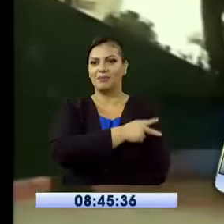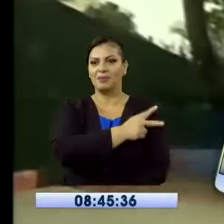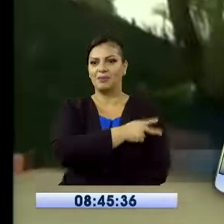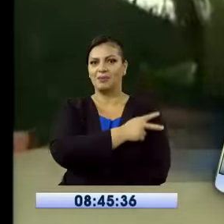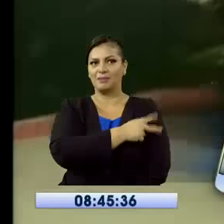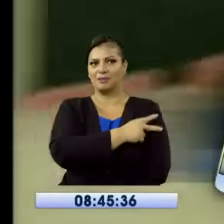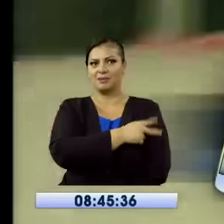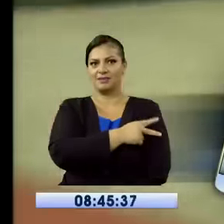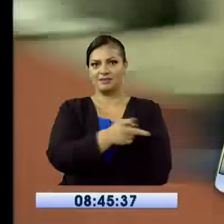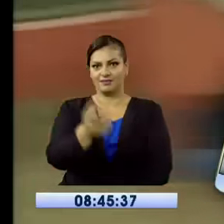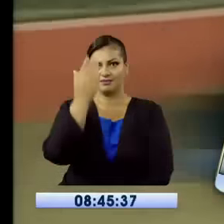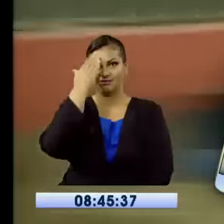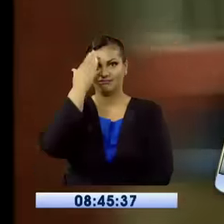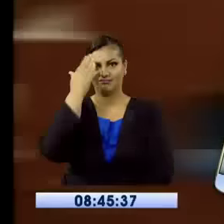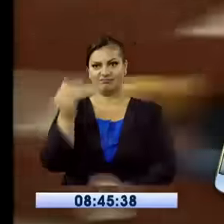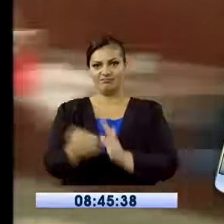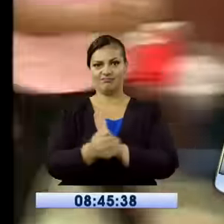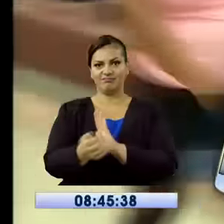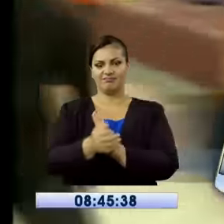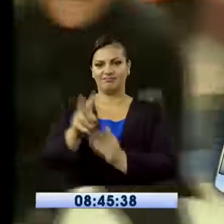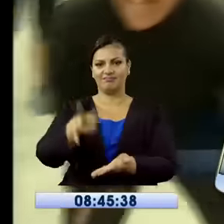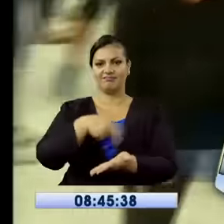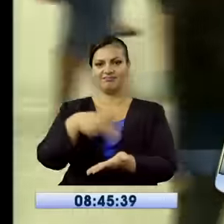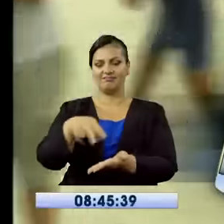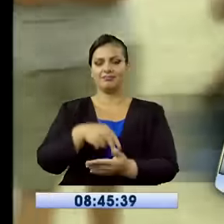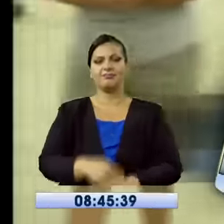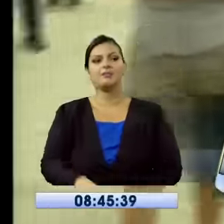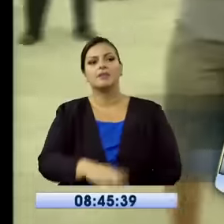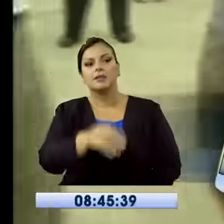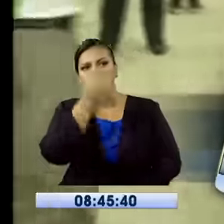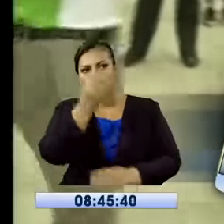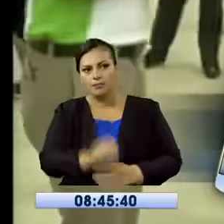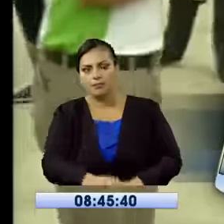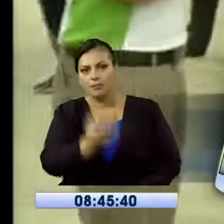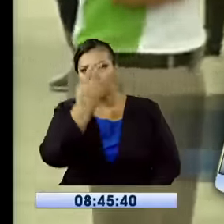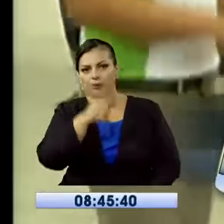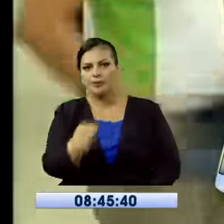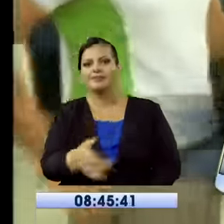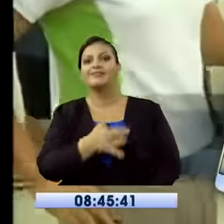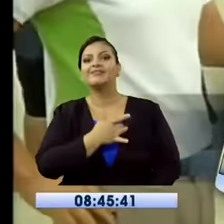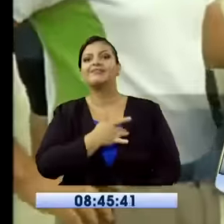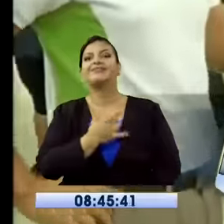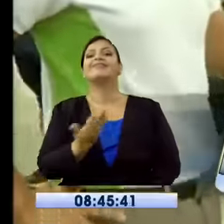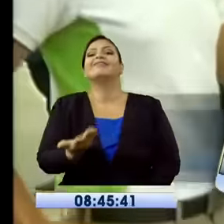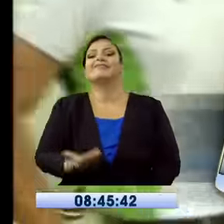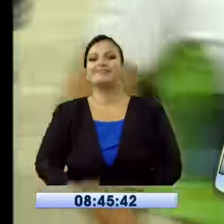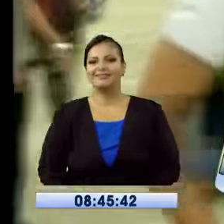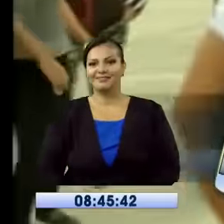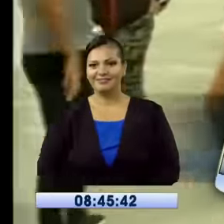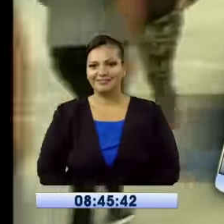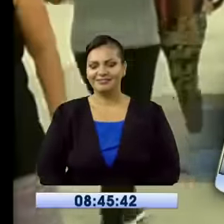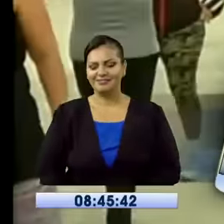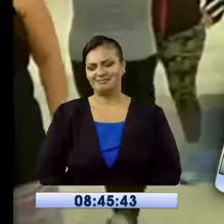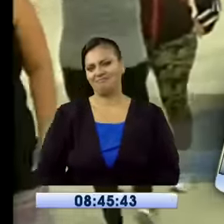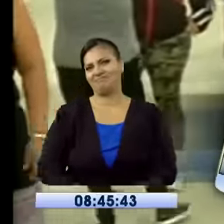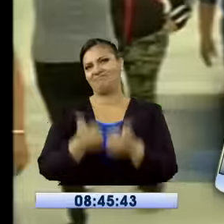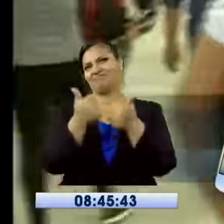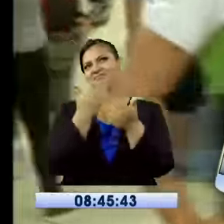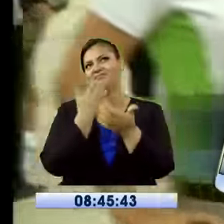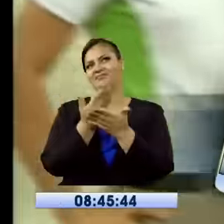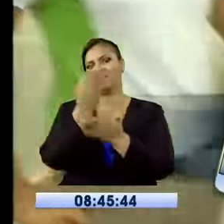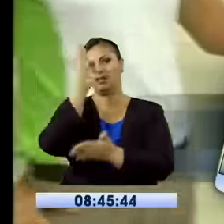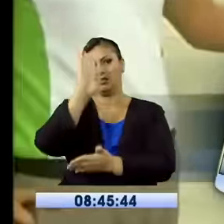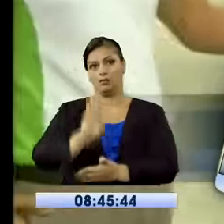esta disciplina. Mi señora, buenos días. ¿Cómo la está pasando? Muy bien, gracias a Dios. Esto es algo